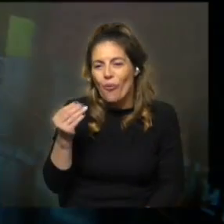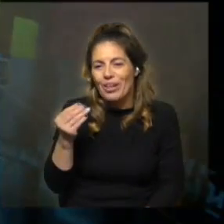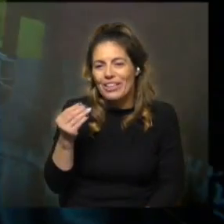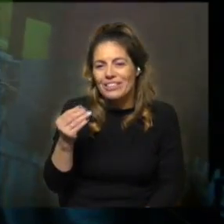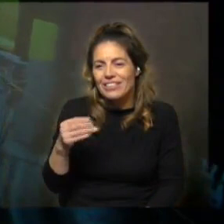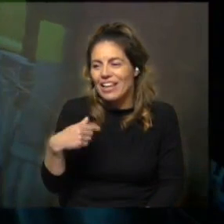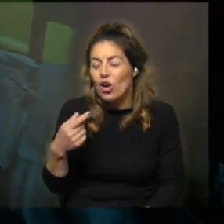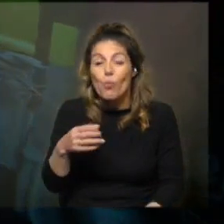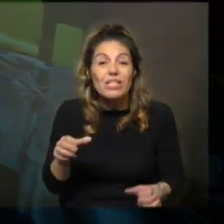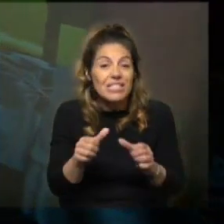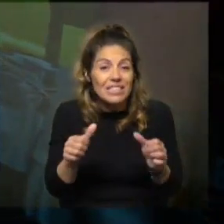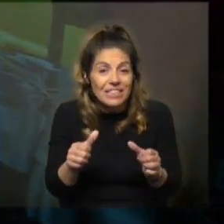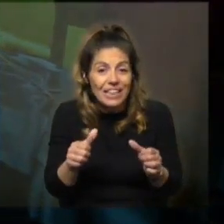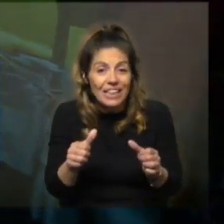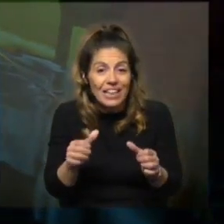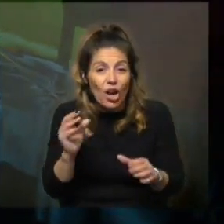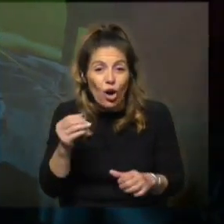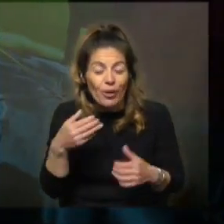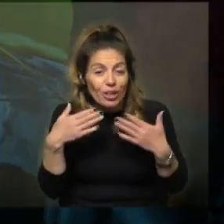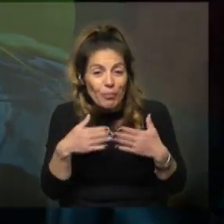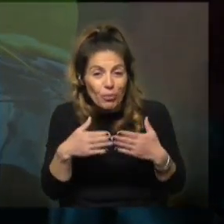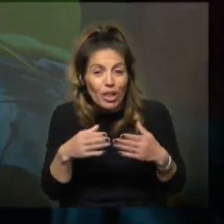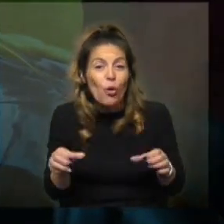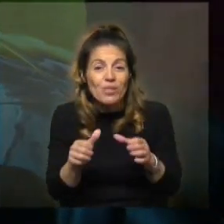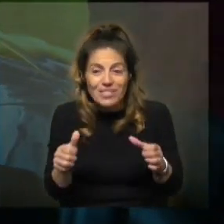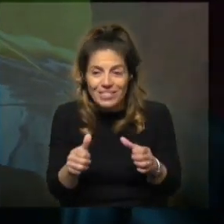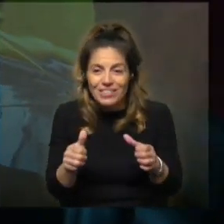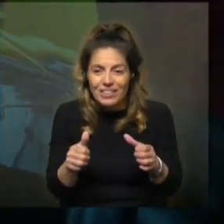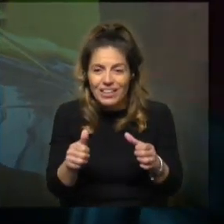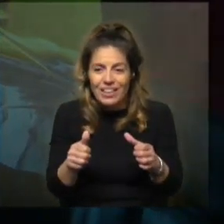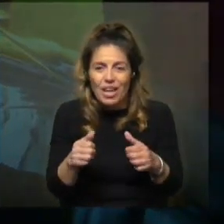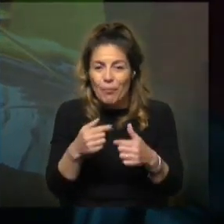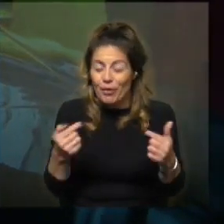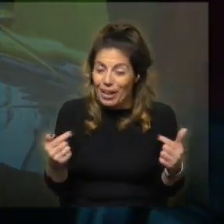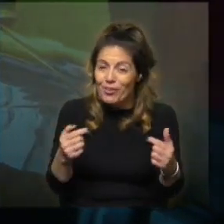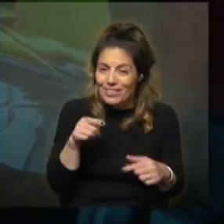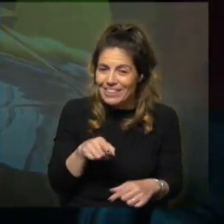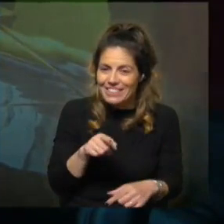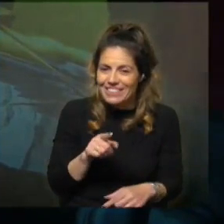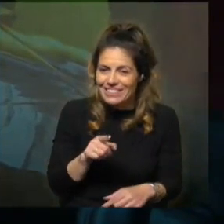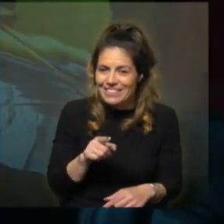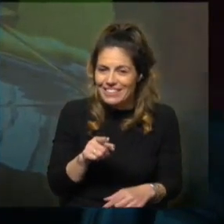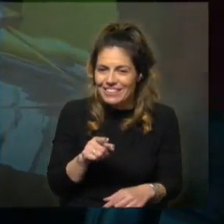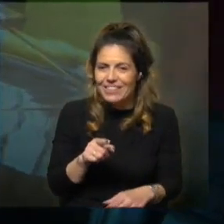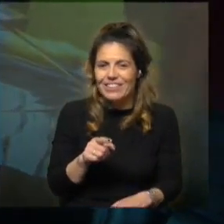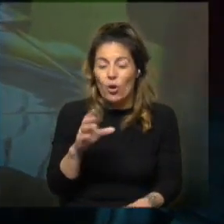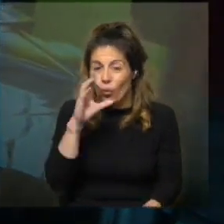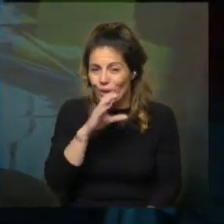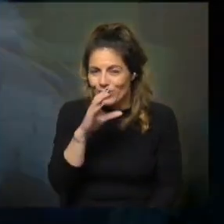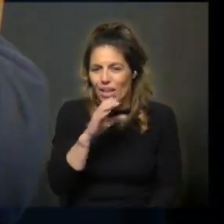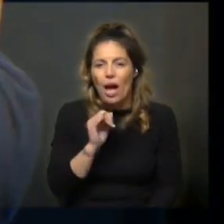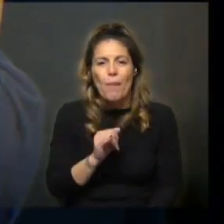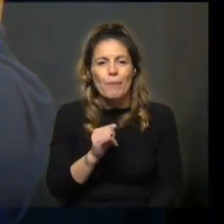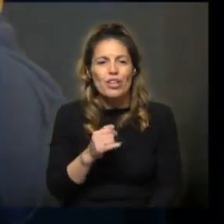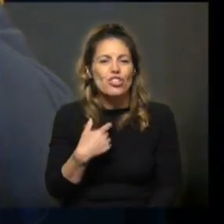decir cómo hiciste Cómo F Porque esa Claro porque hay hay una cosa en esa no pero yo no